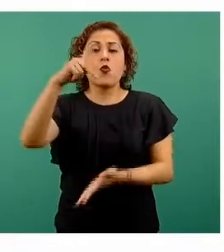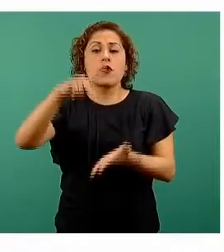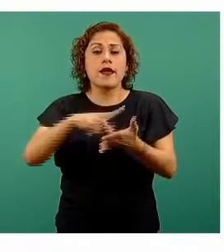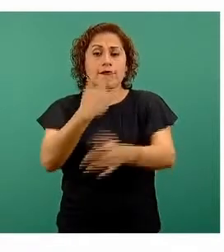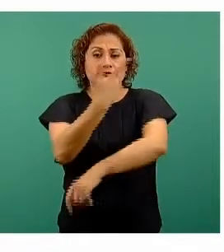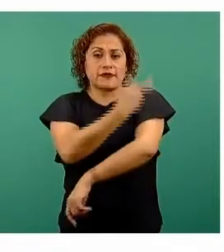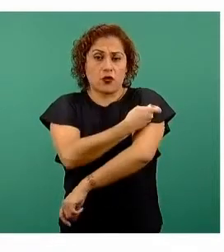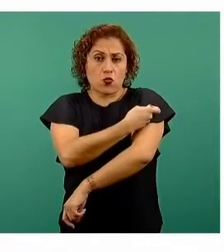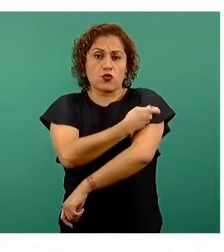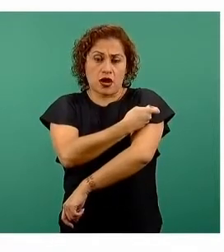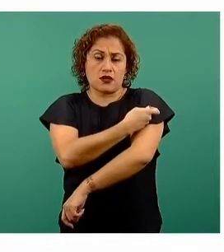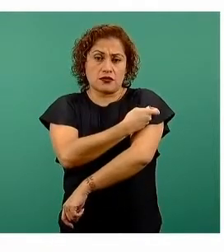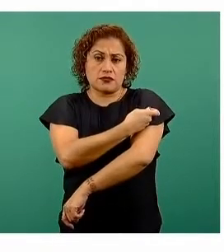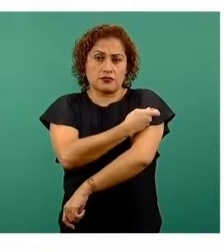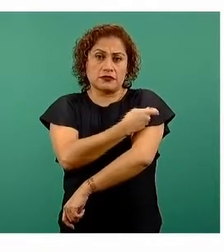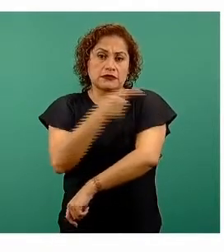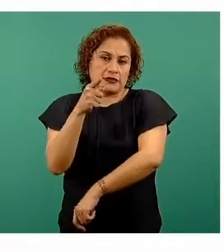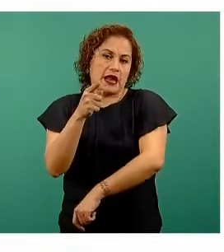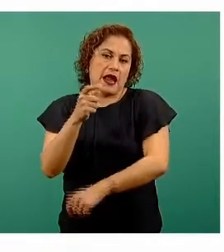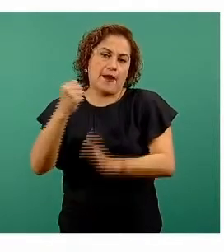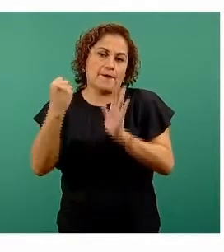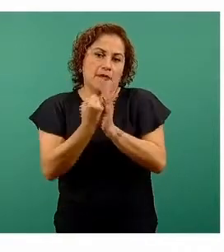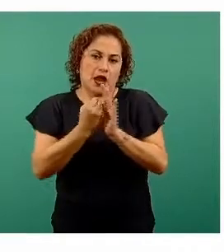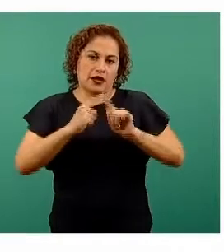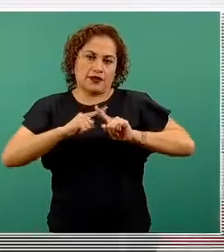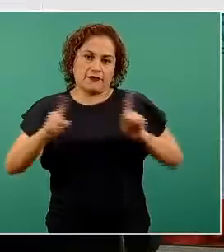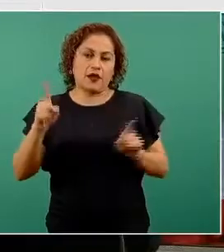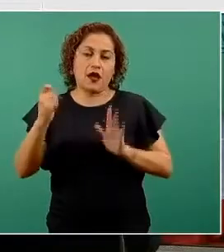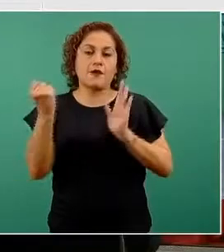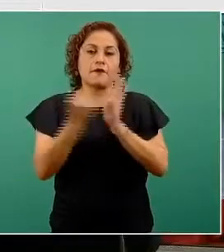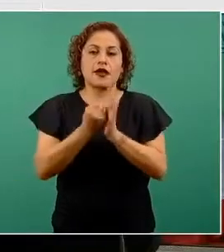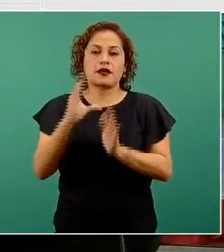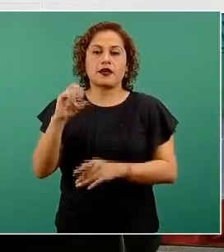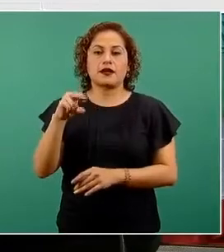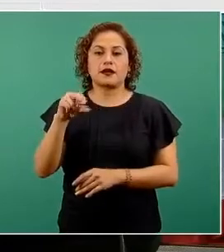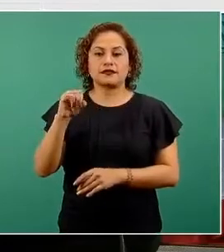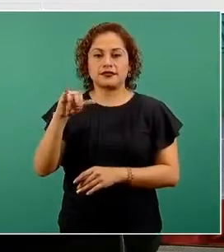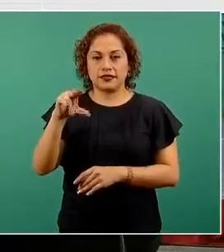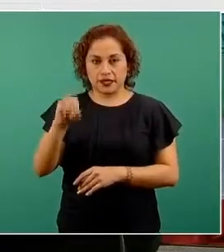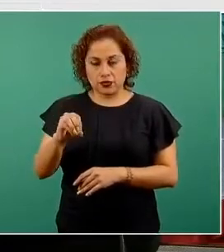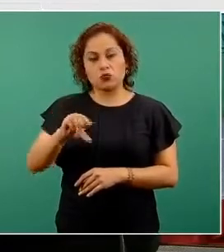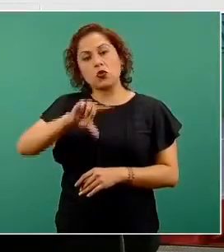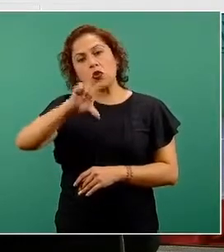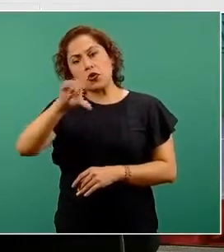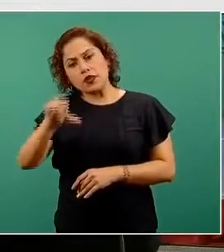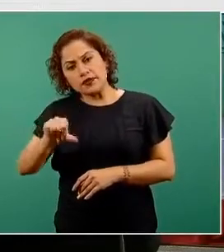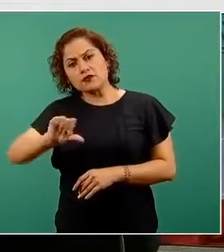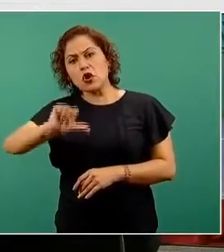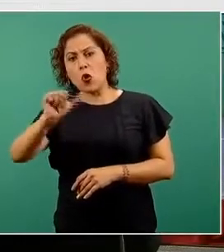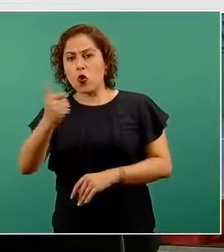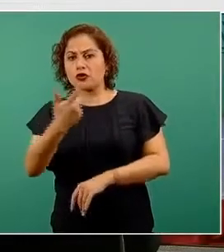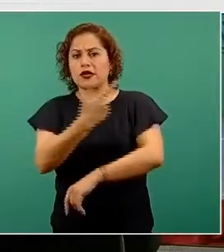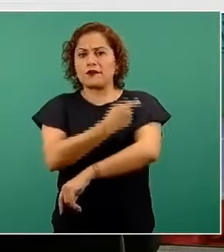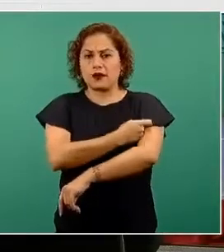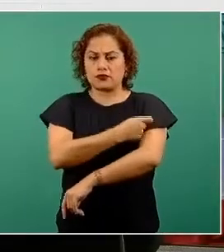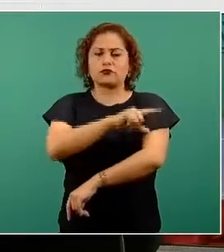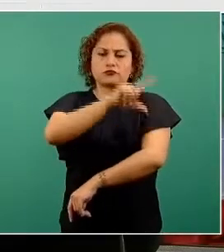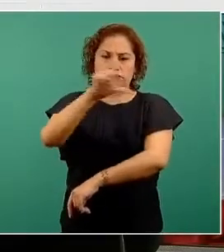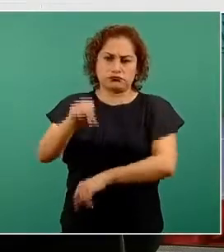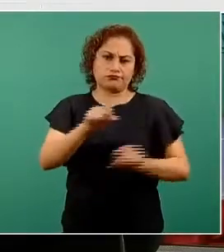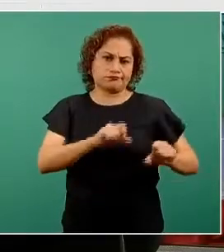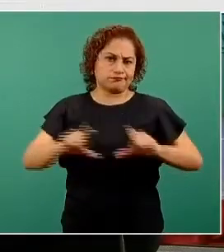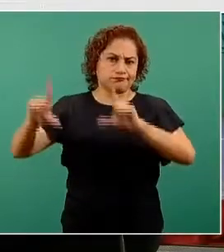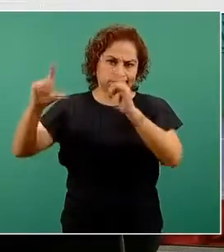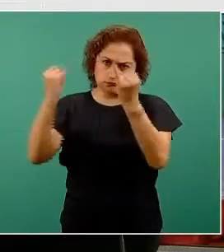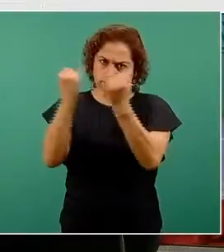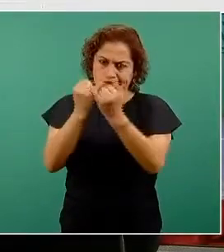porque CanSino requiere una sola dosis. Ya presentaremos en alguna otra modalidad la distribución de la vacuna de una dosis y las